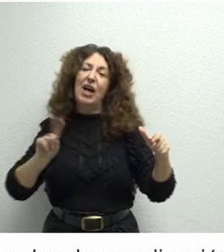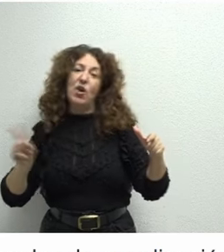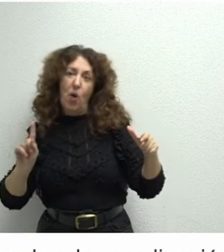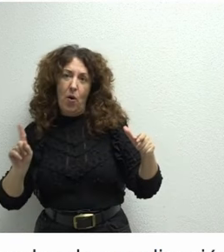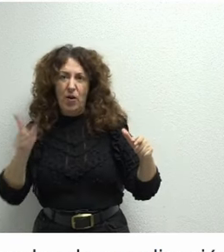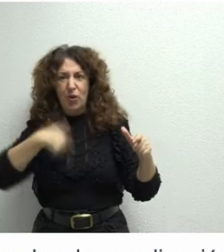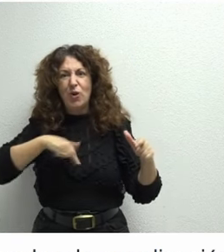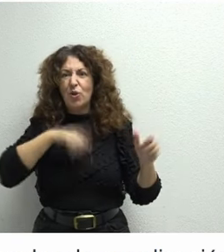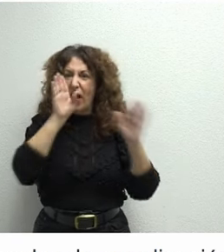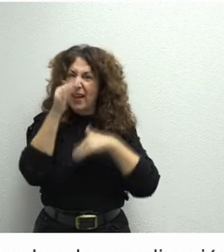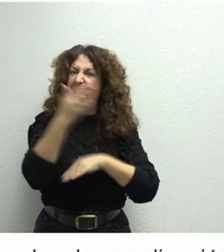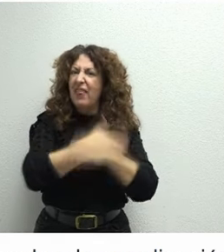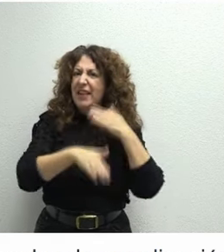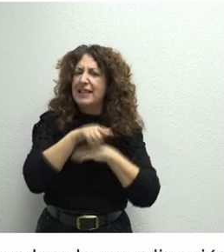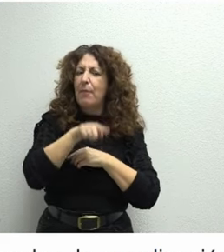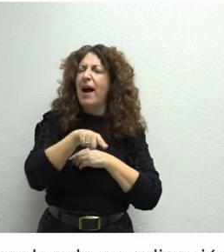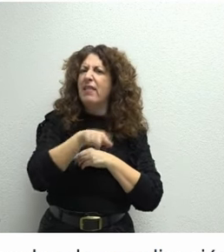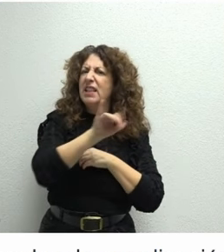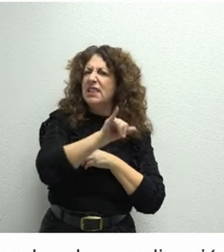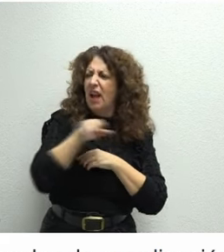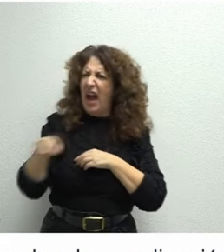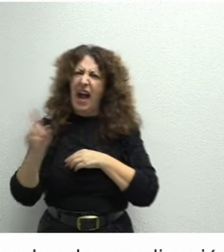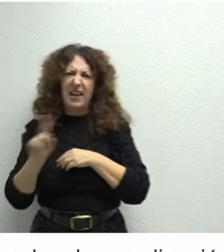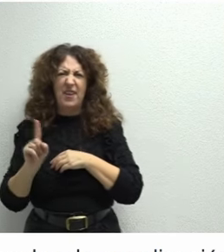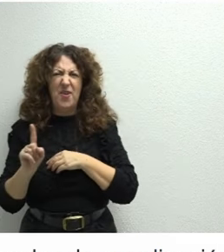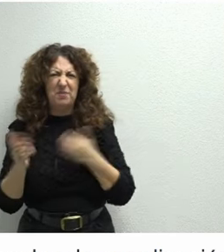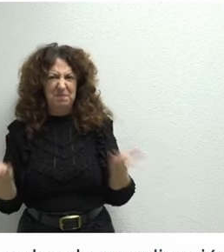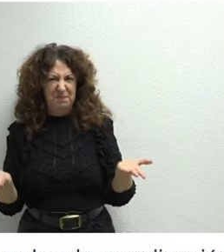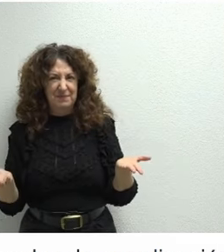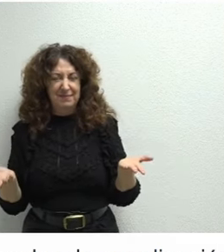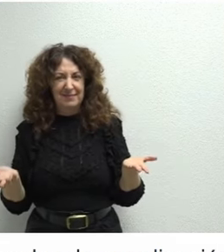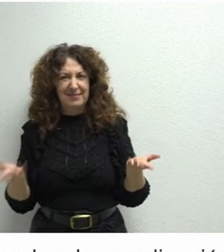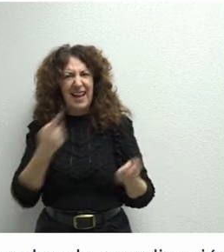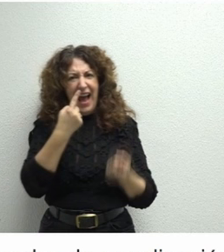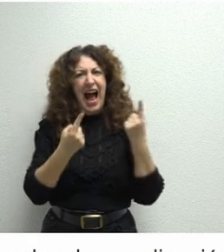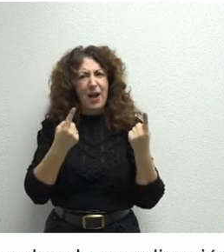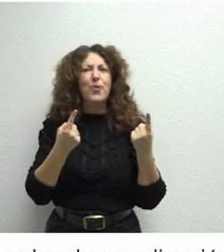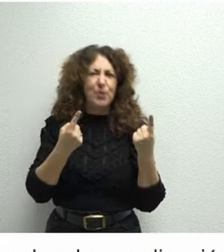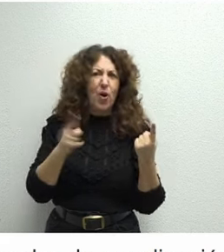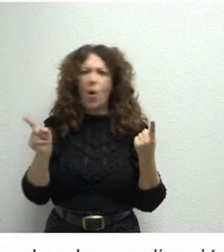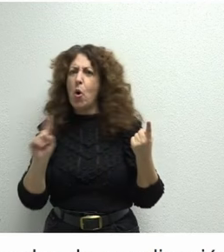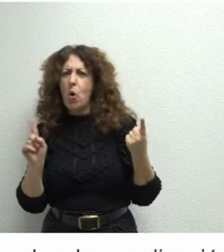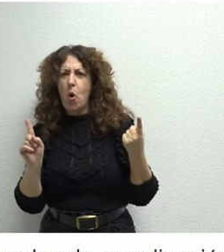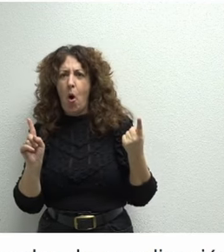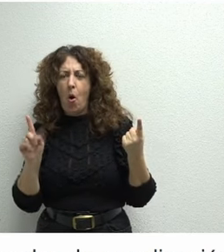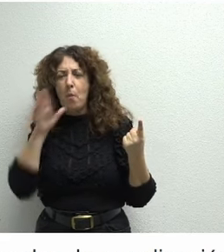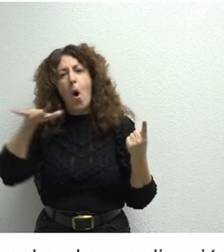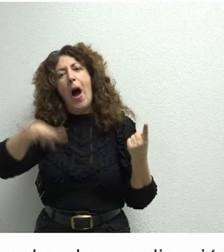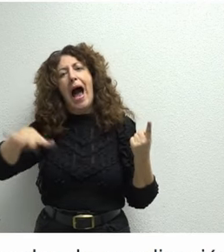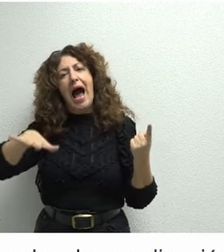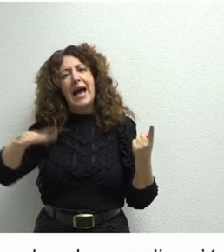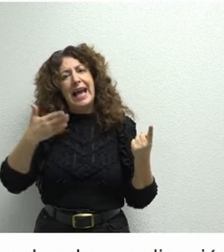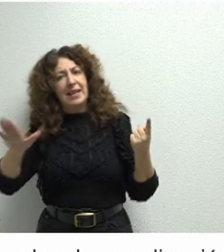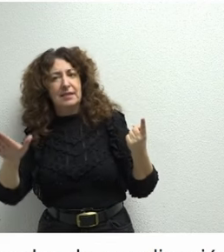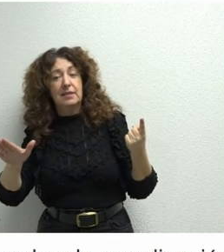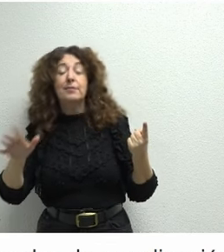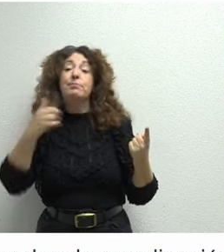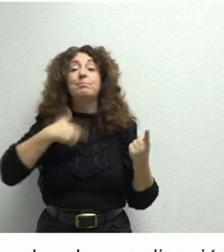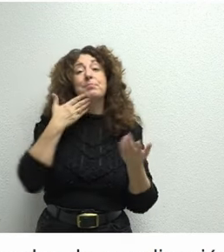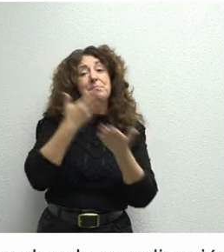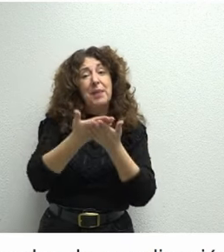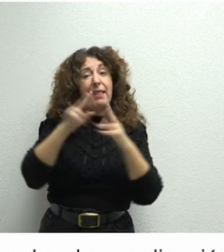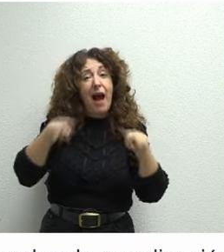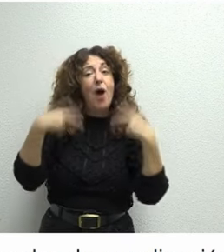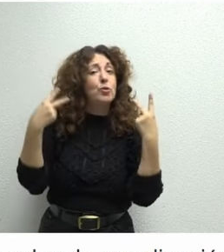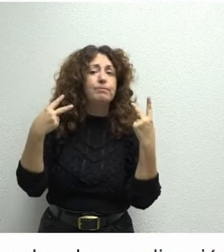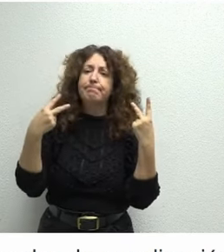discapacidad en ciertos centros y podamos atender solamente algunos y otros no nos dejen no porque bueno en principio pedimos autorización y